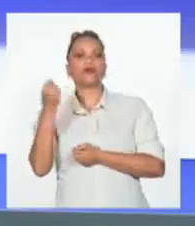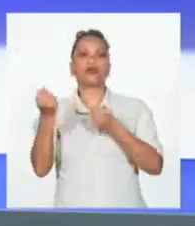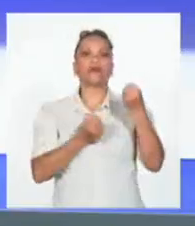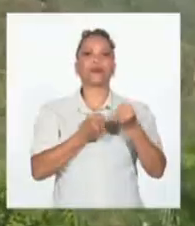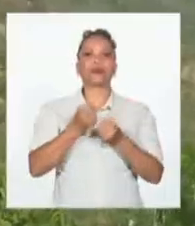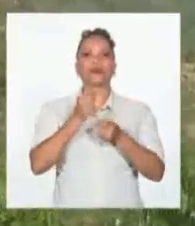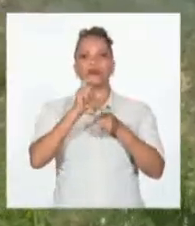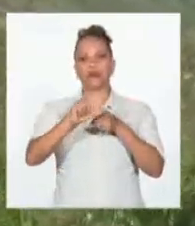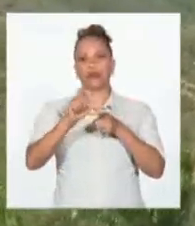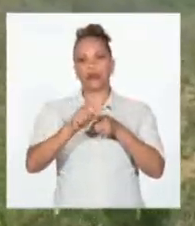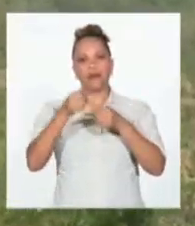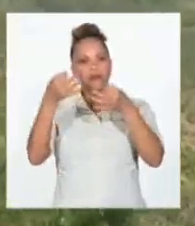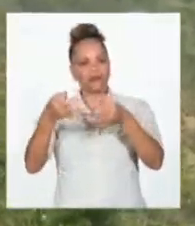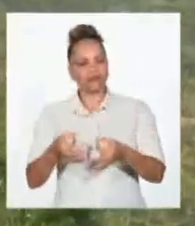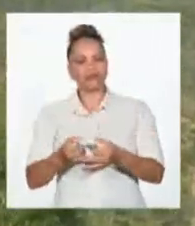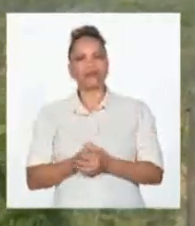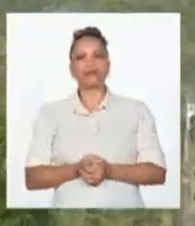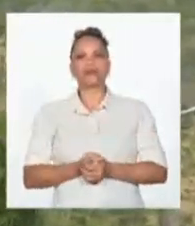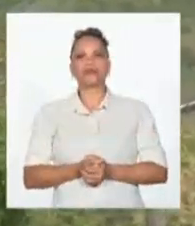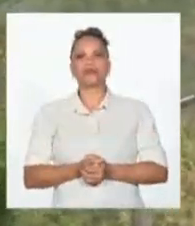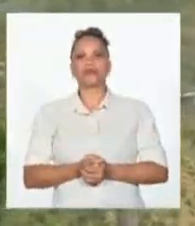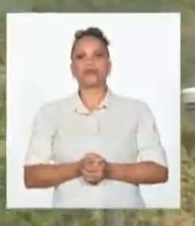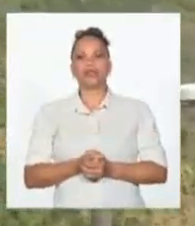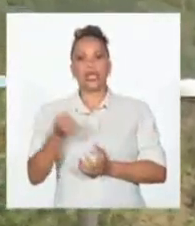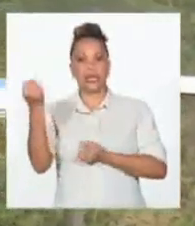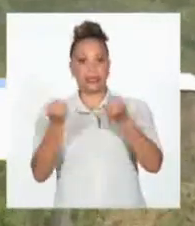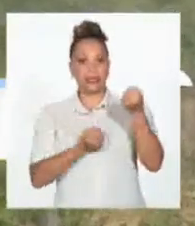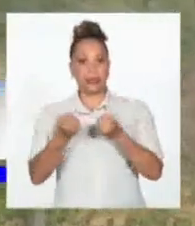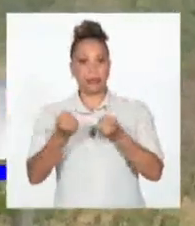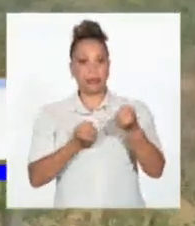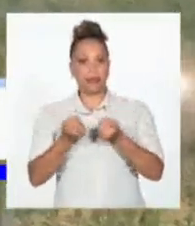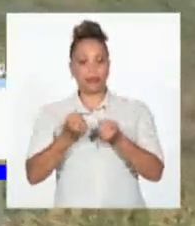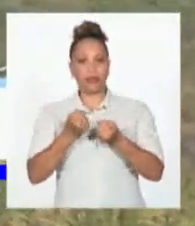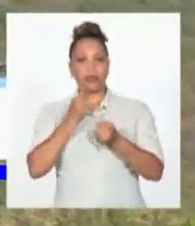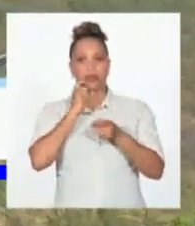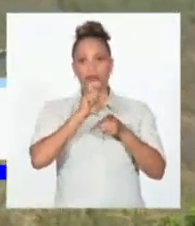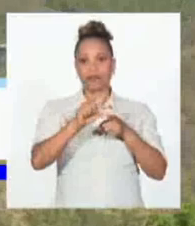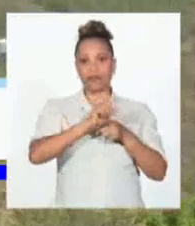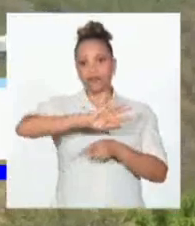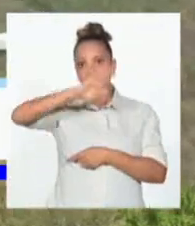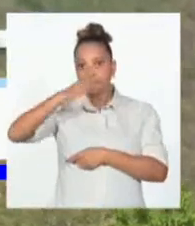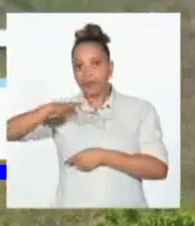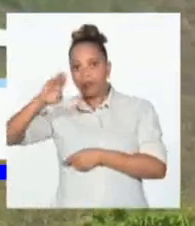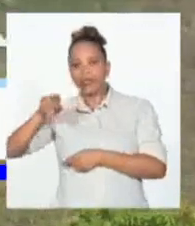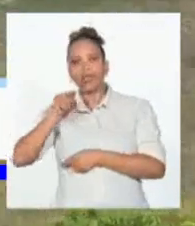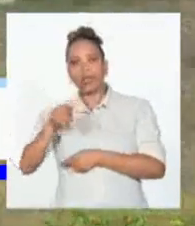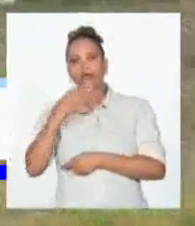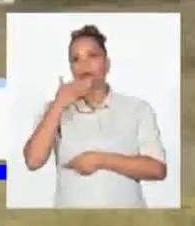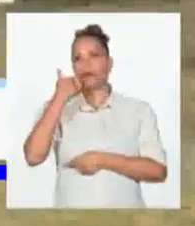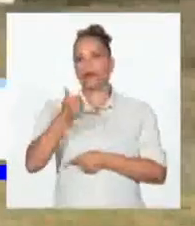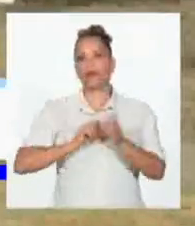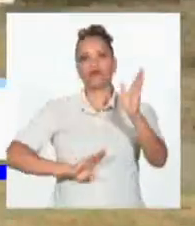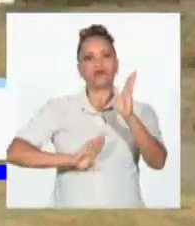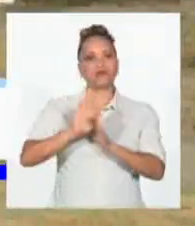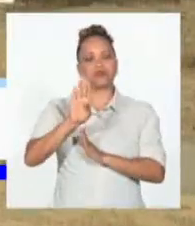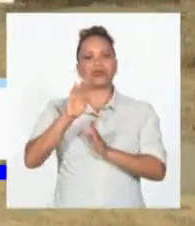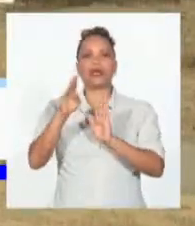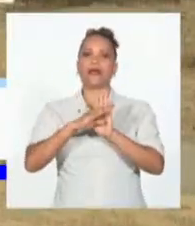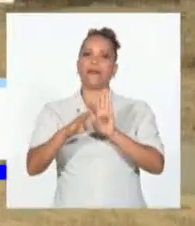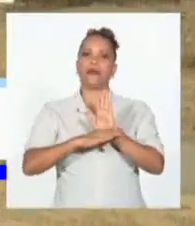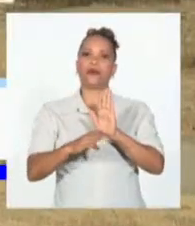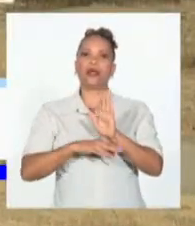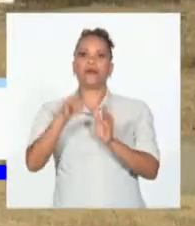segura. El aseguramiento del transporte en zonas del Plan Turquino permite también un mejor desarrollo del programa del